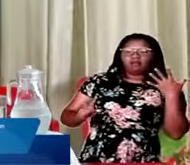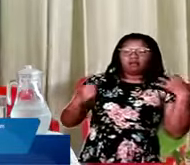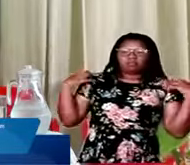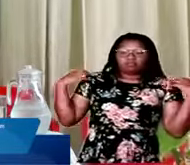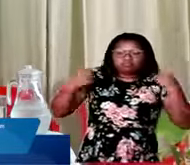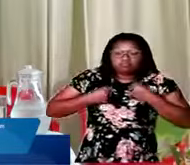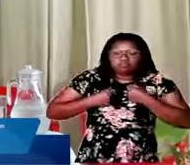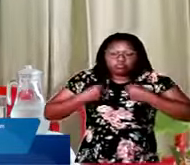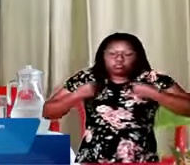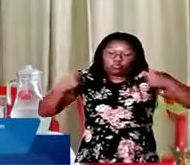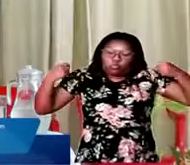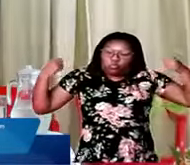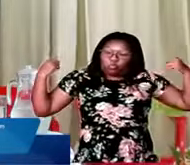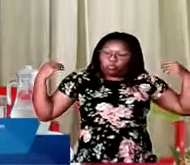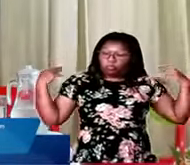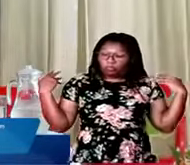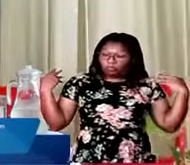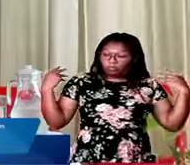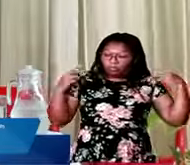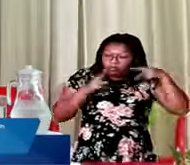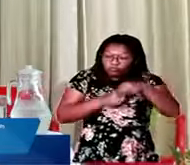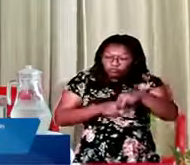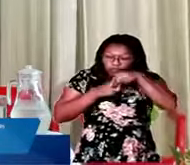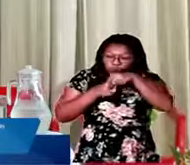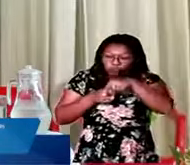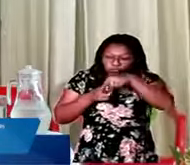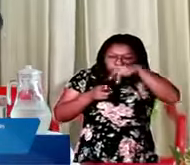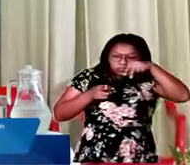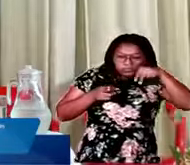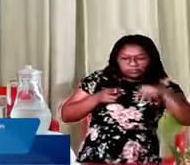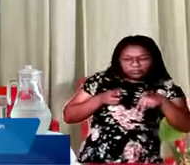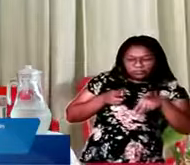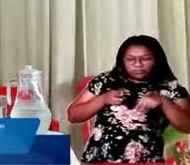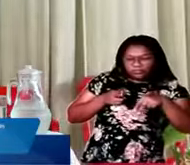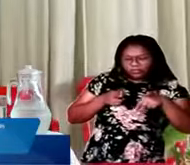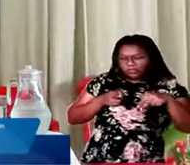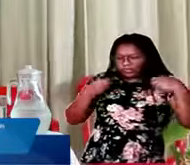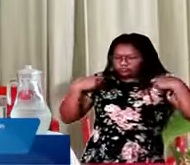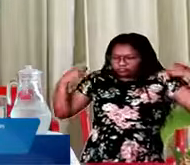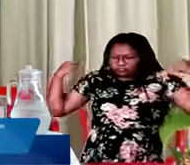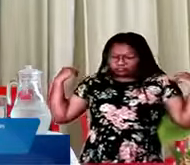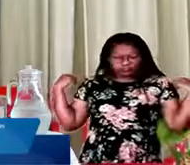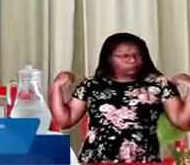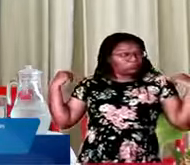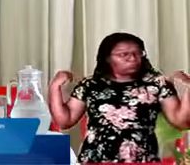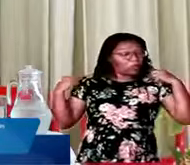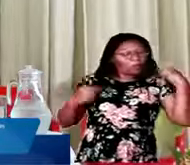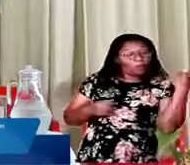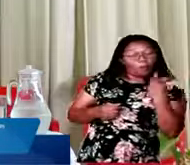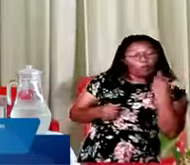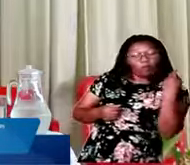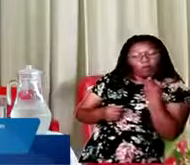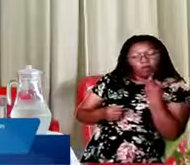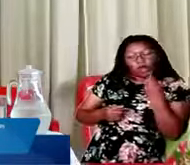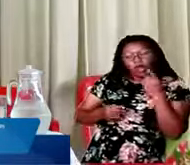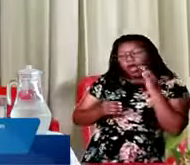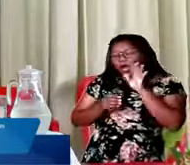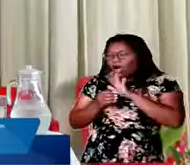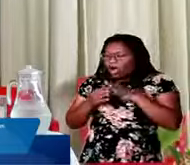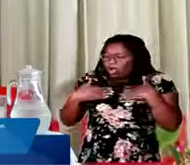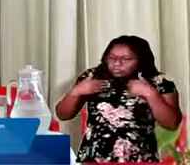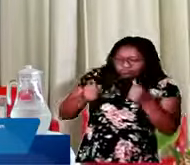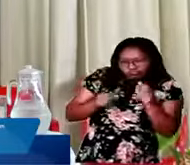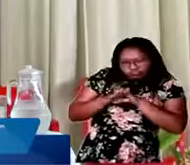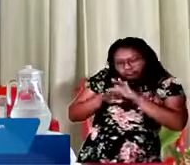manto, se bajó de su cabalgadura, se quitó su manto, buscó y empezó a curarlo.